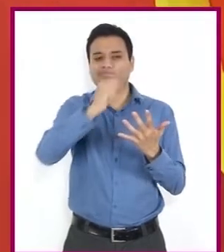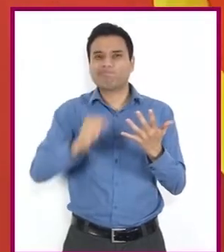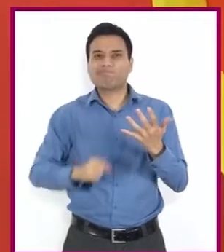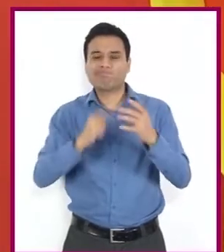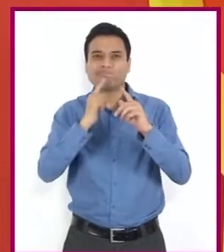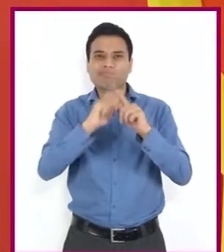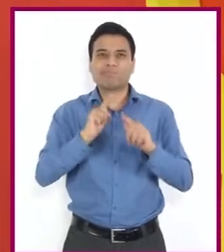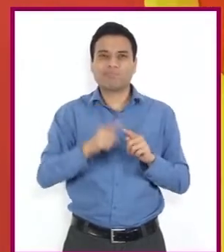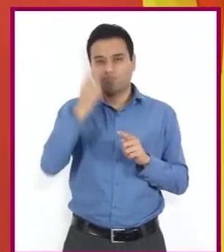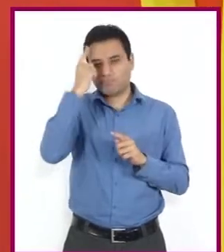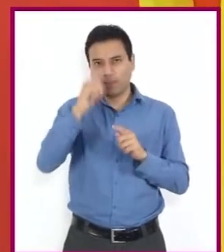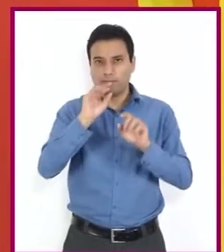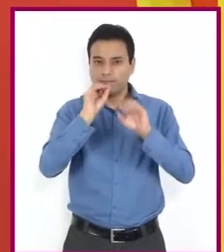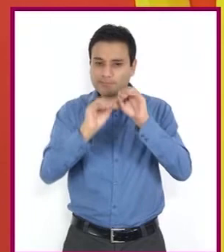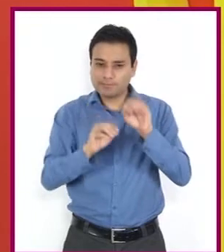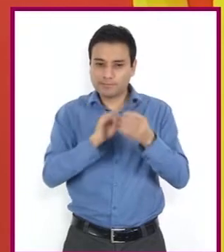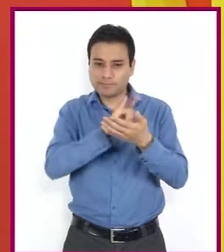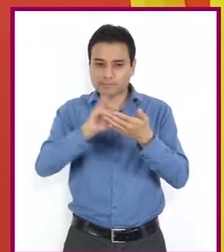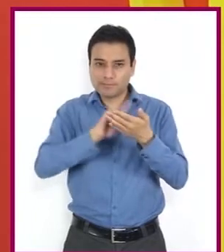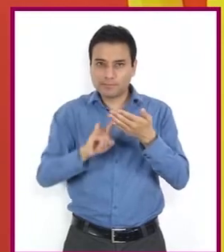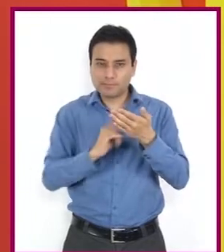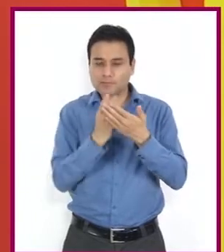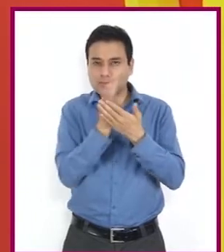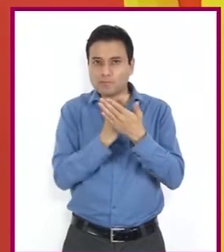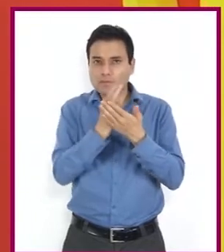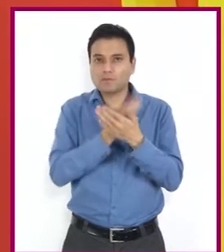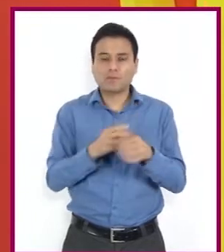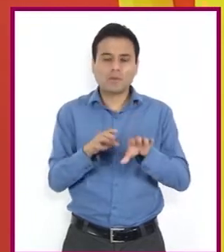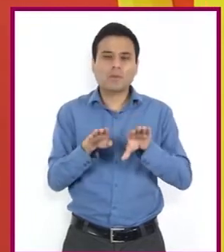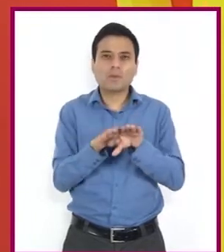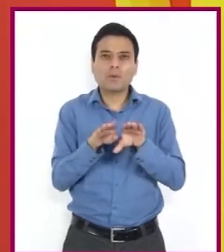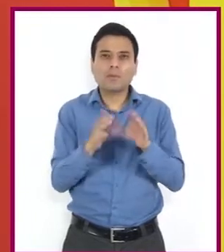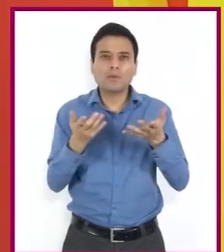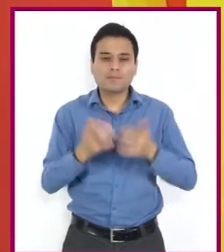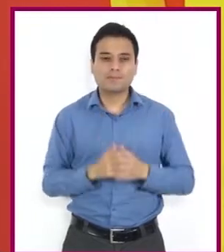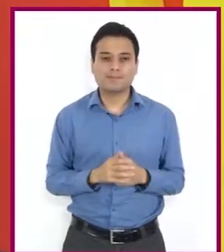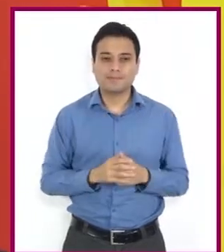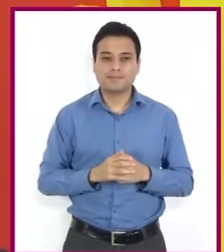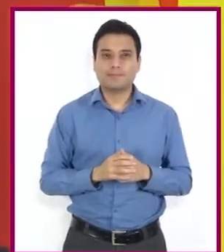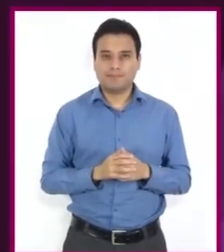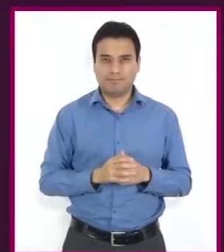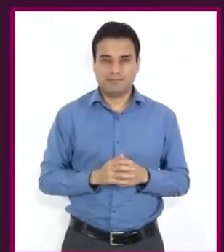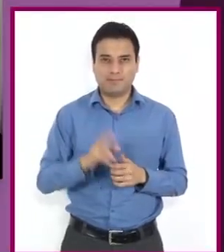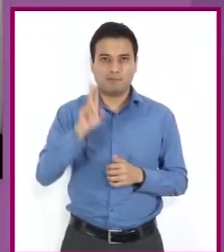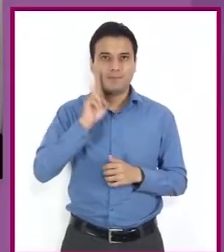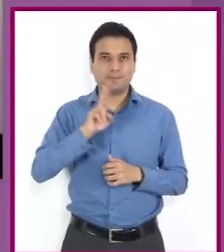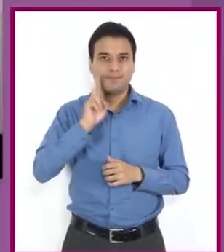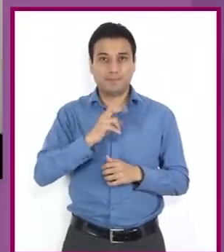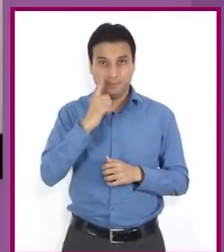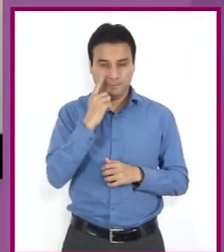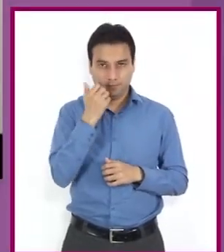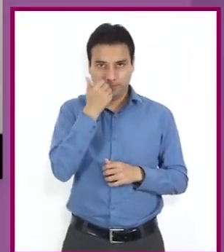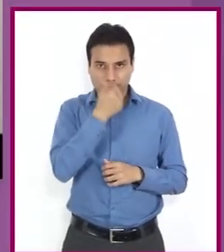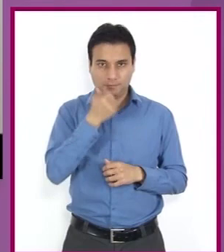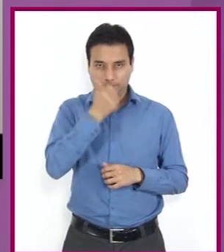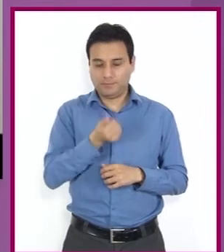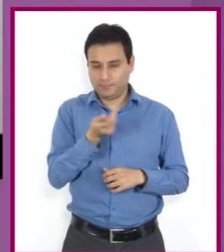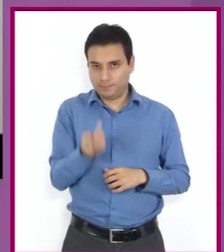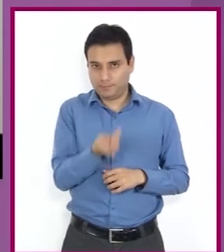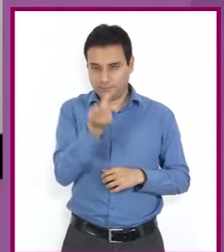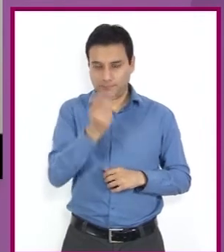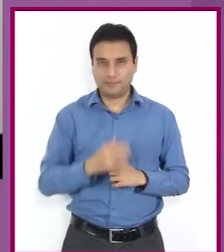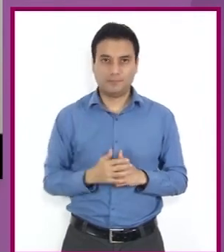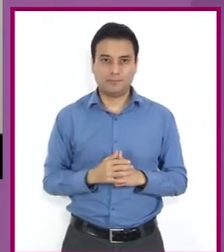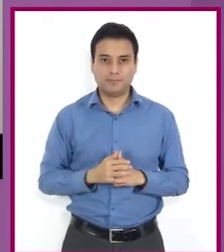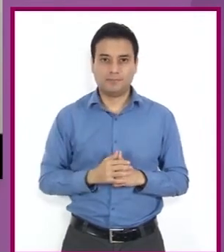historieta. Todas estas inquietudes pertenecen a algunas alumnas y alumnos. Me gustaría saber cuál es la